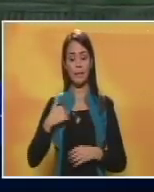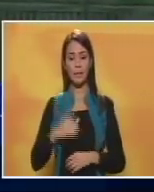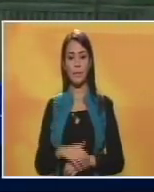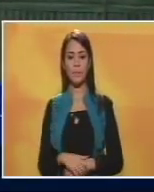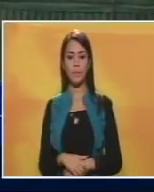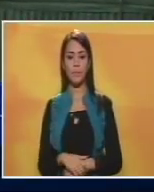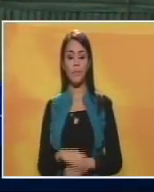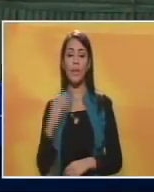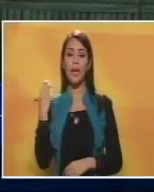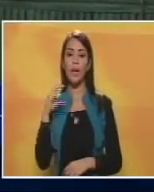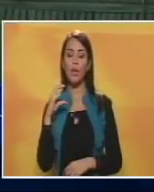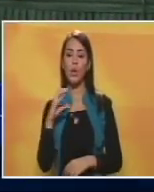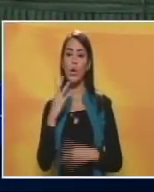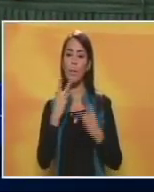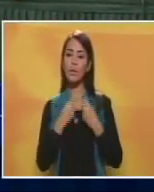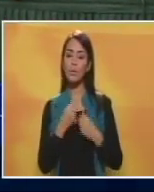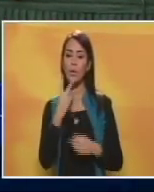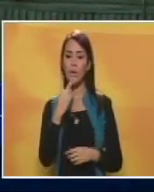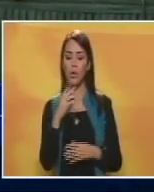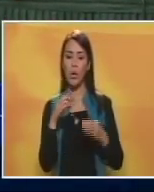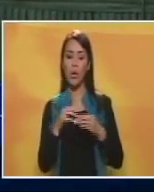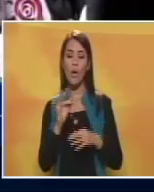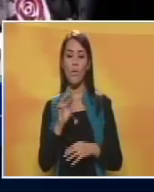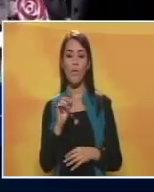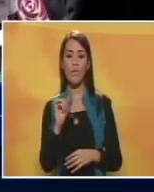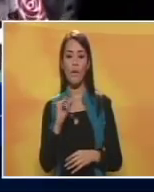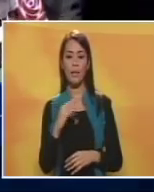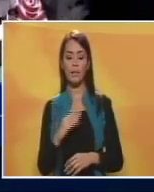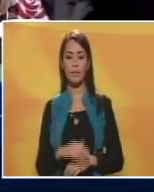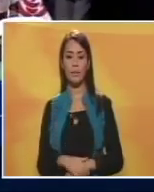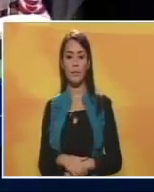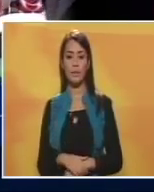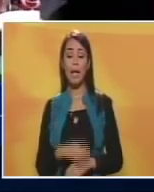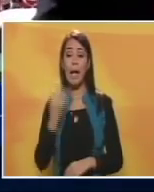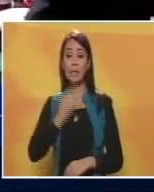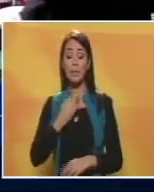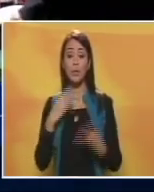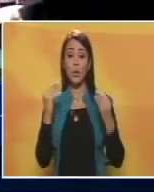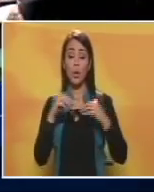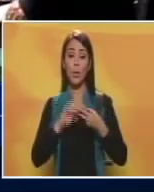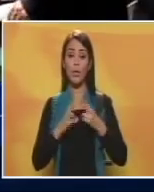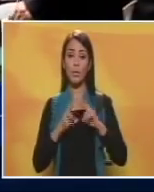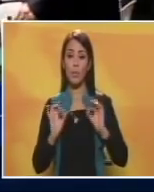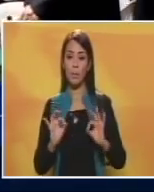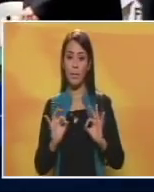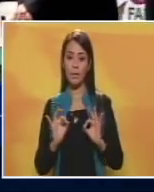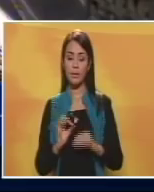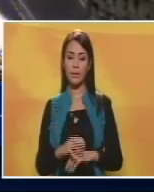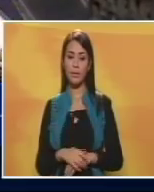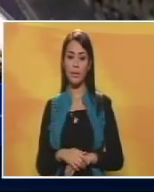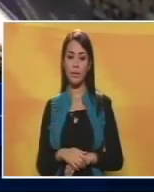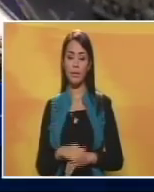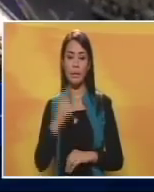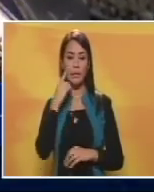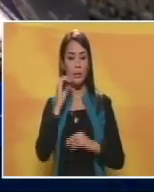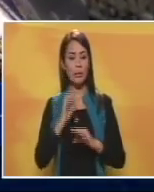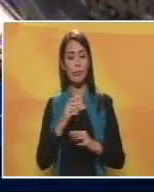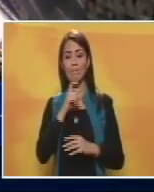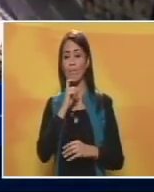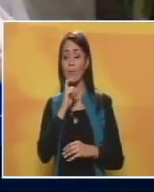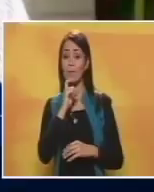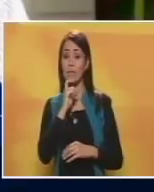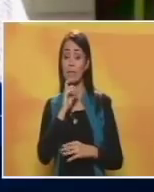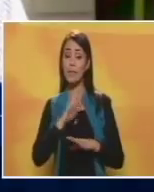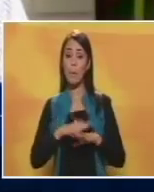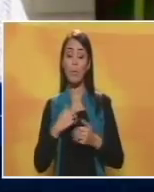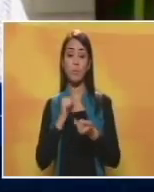En Colombia, el número 2 de la FARC, Iván Márquez, aseguró que el acuerdo de paz está en su punto más crítico tras